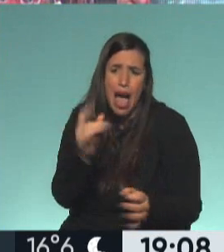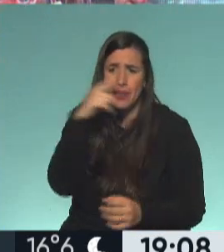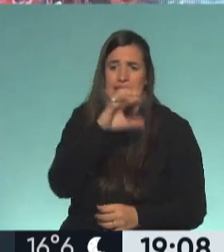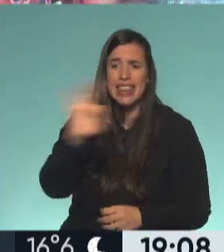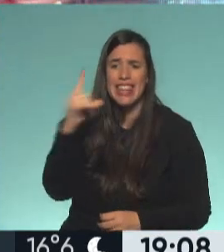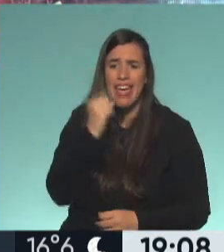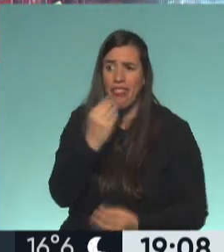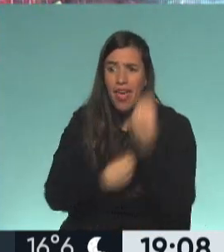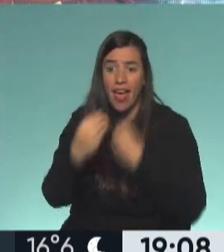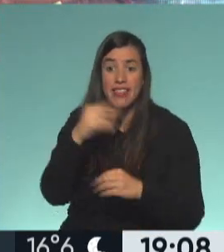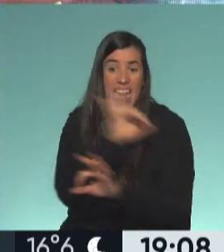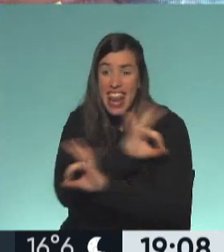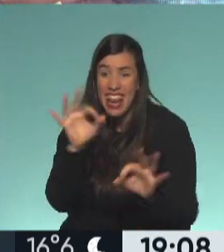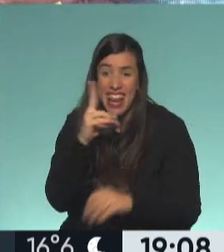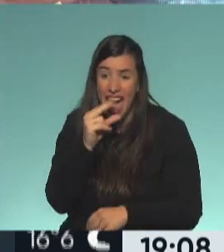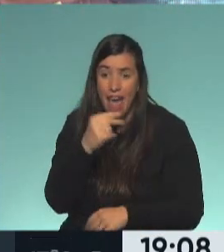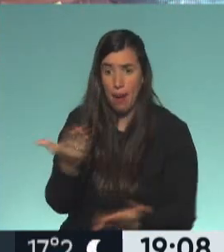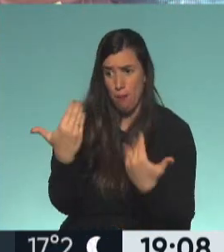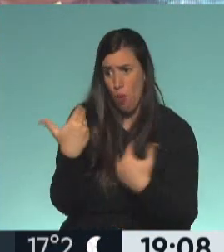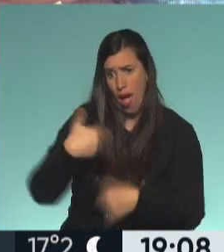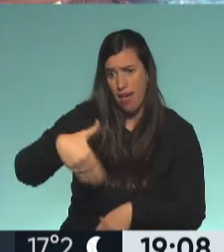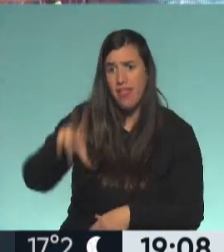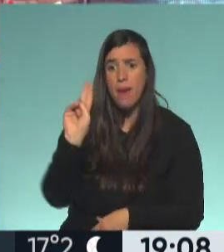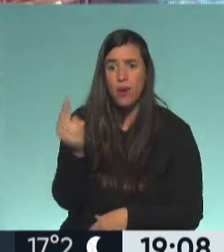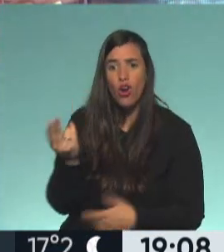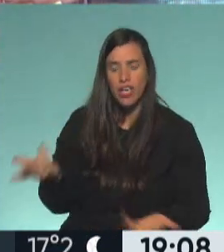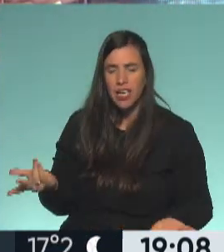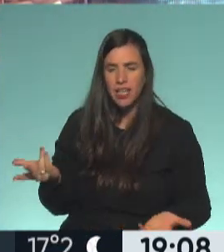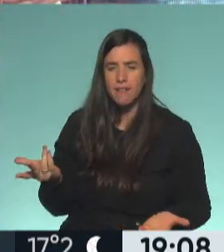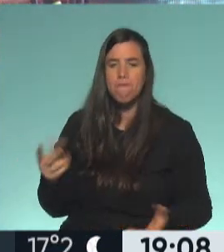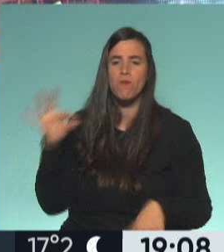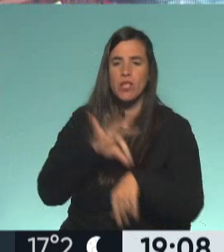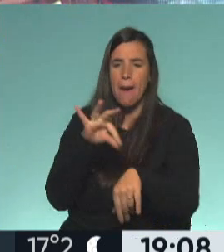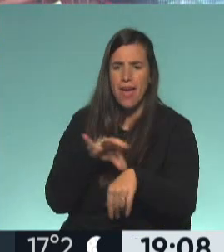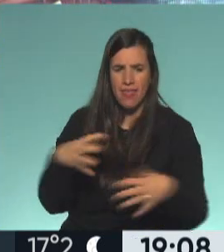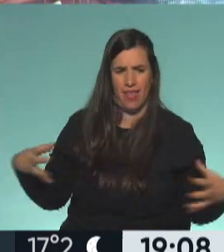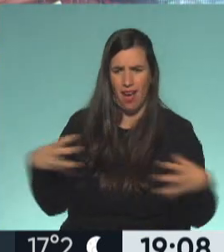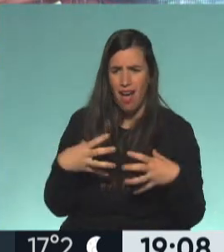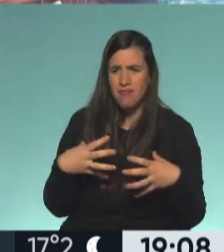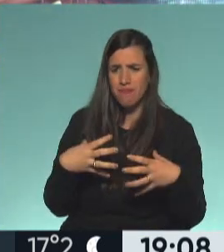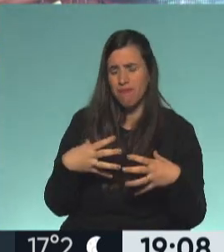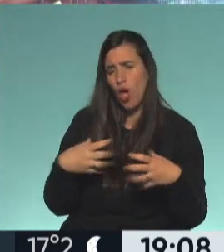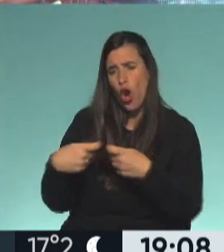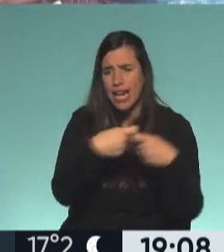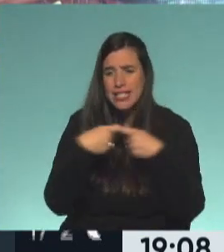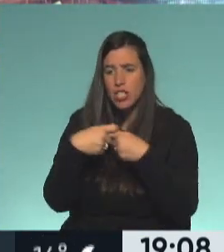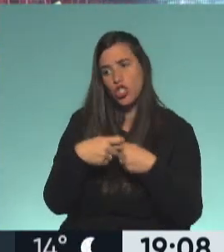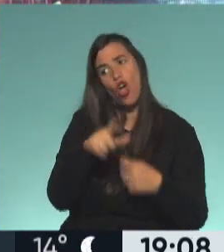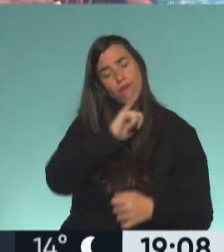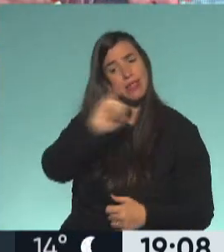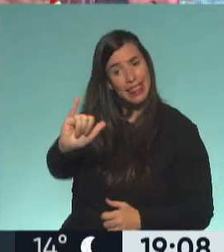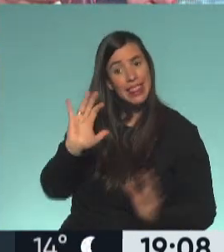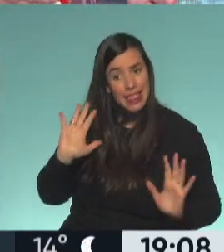en la vida. De hecho, una médica también de una organización de médicos de Israel había advertido acerca de la